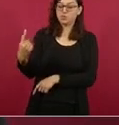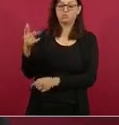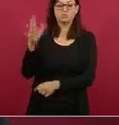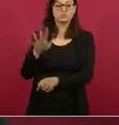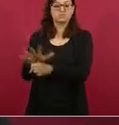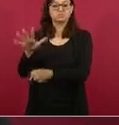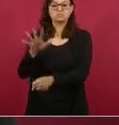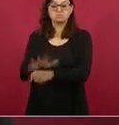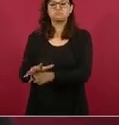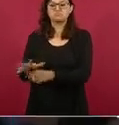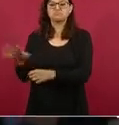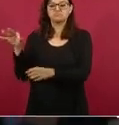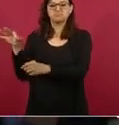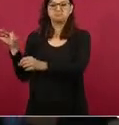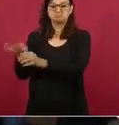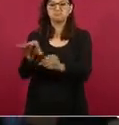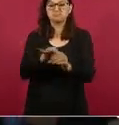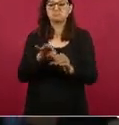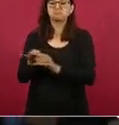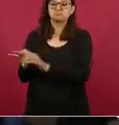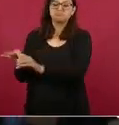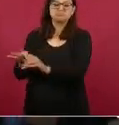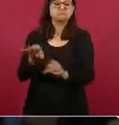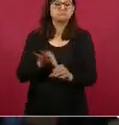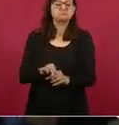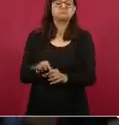y esos legisladores están